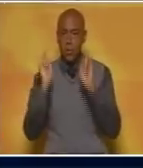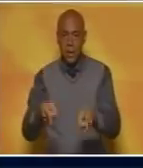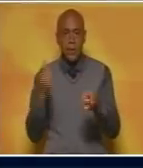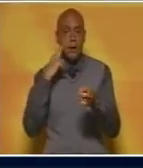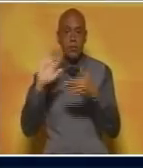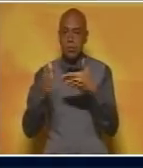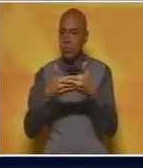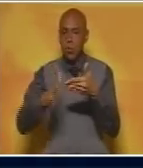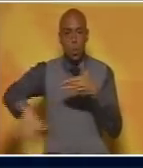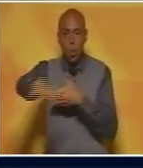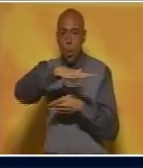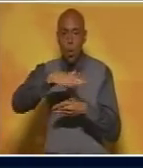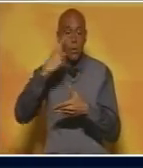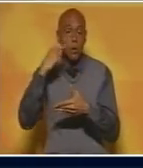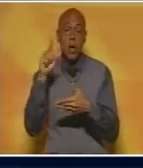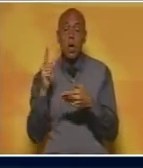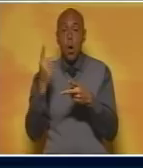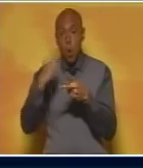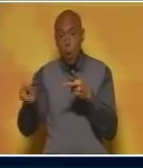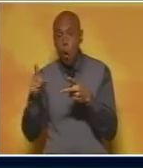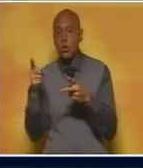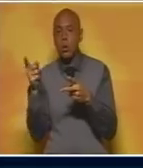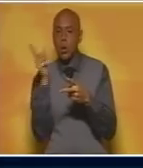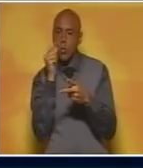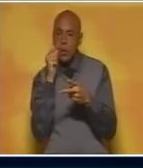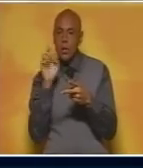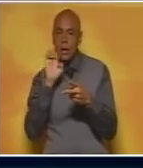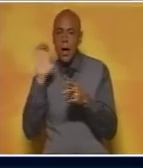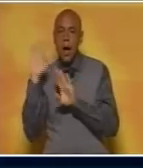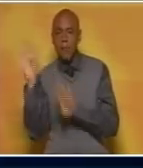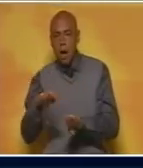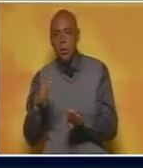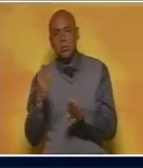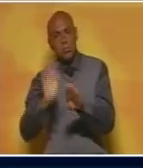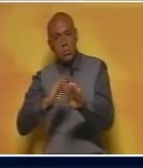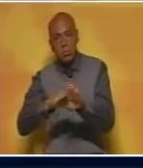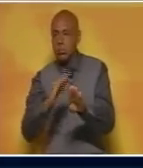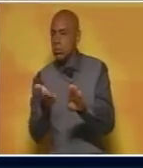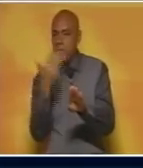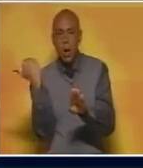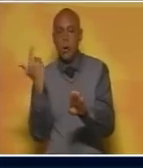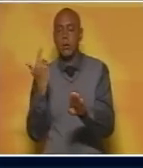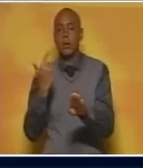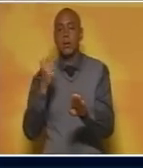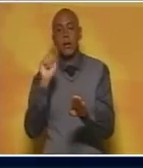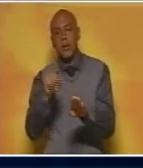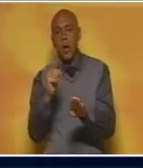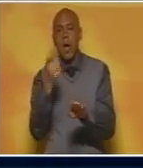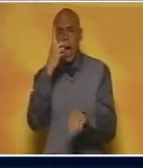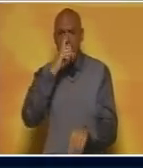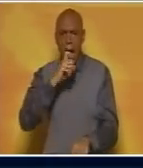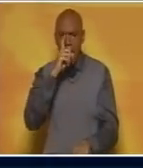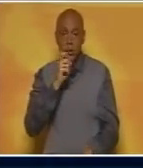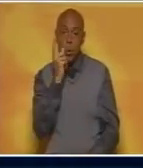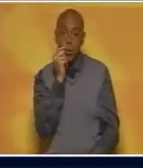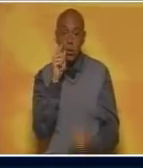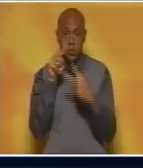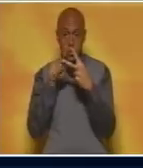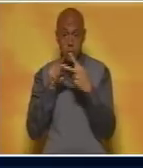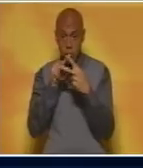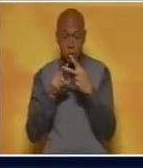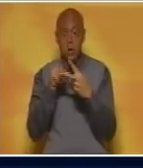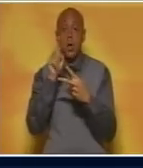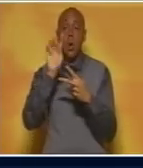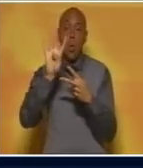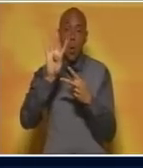partidarios del oficialismo intentaban levantar esas medidas de protesta. Ambas víctimas son hombres de 41 y 55 años de edad,